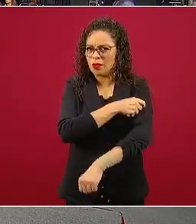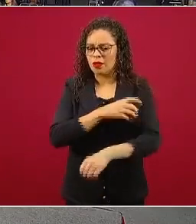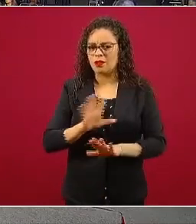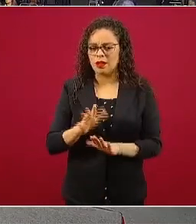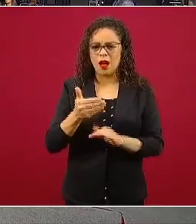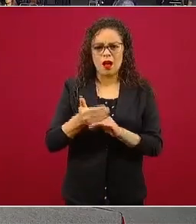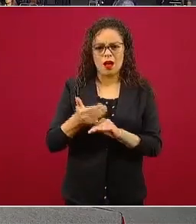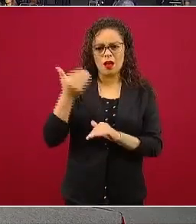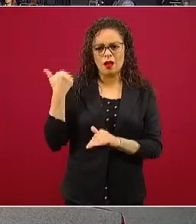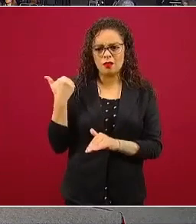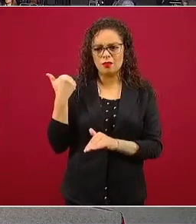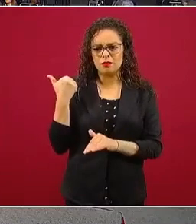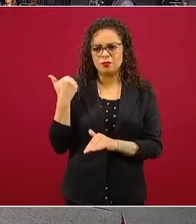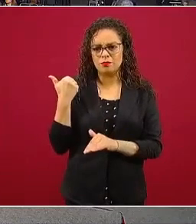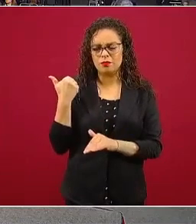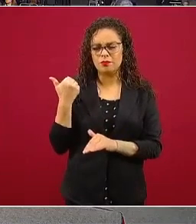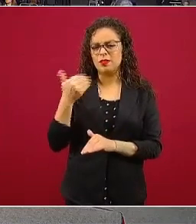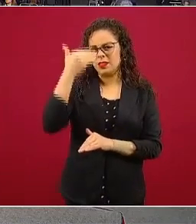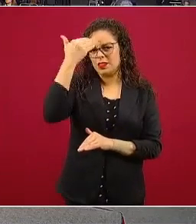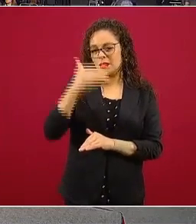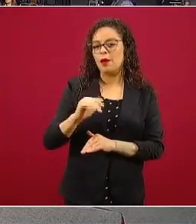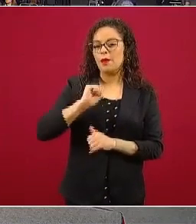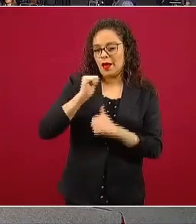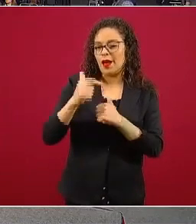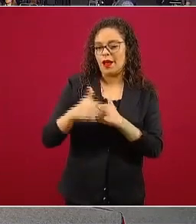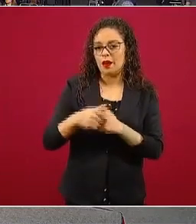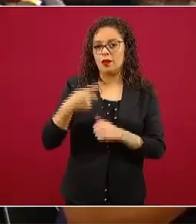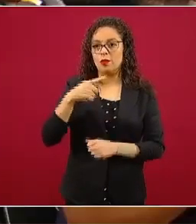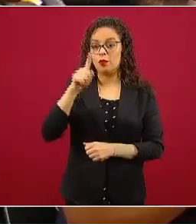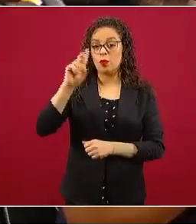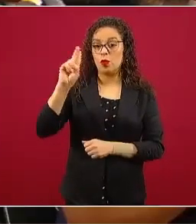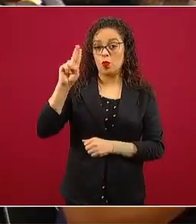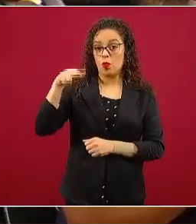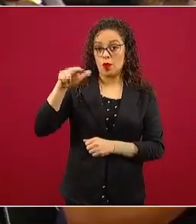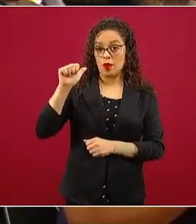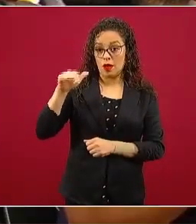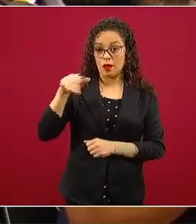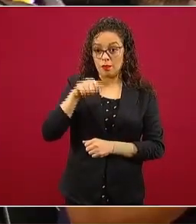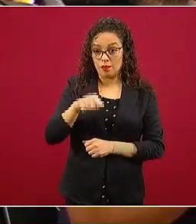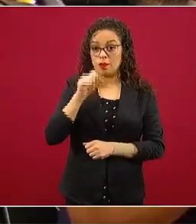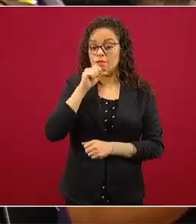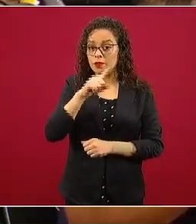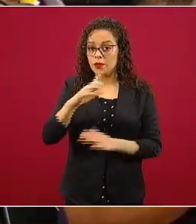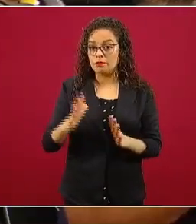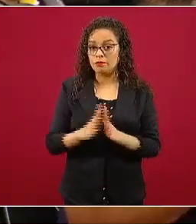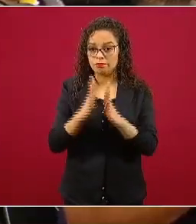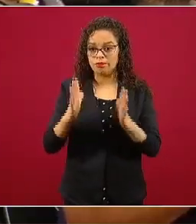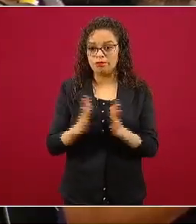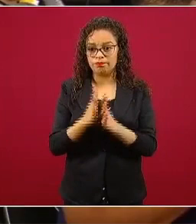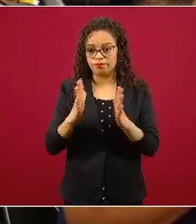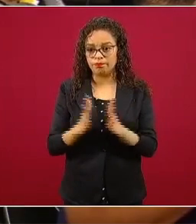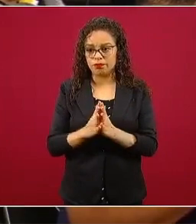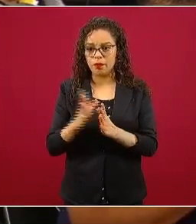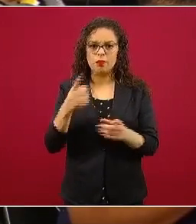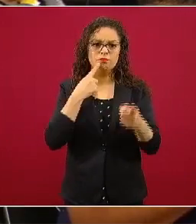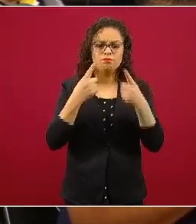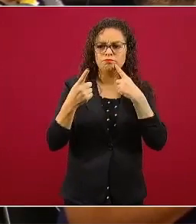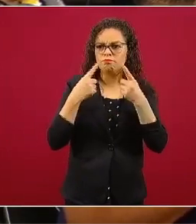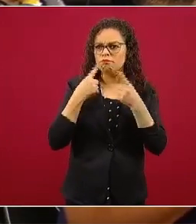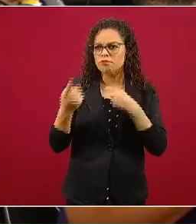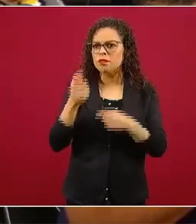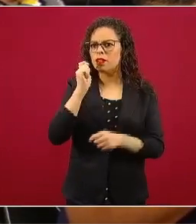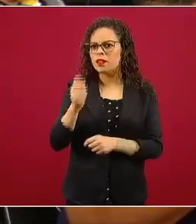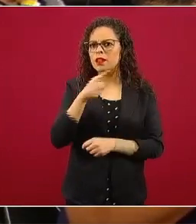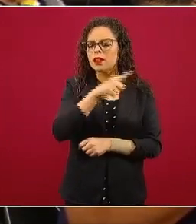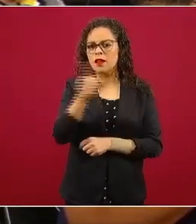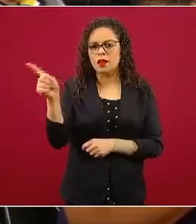ahí alguna cuestión al respecto. La Universidad Nacional Autónoma de México está participando con este tema, habíamos platicado con algunos de los especialistas en